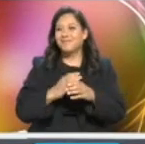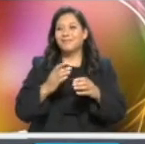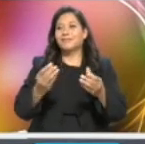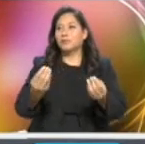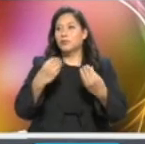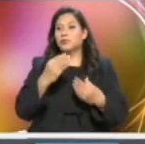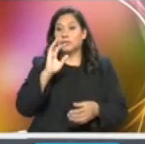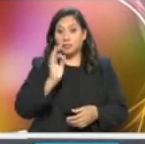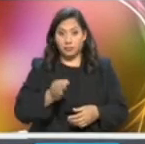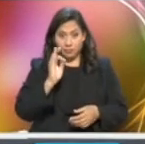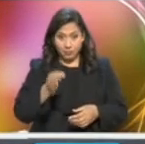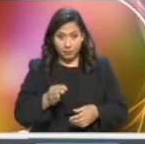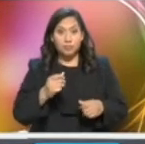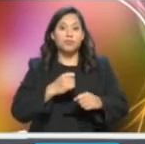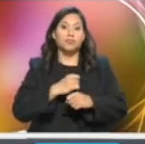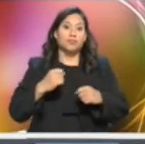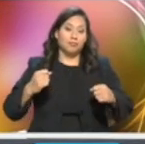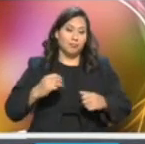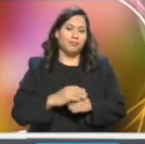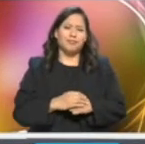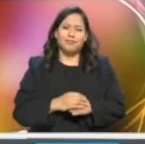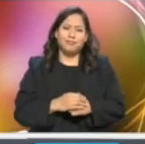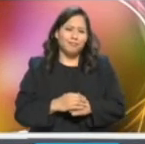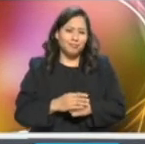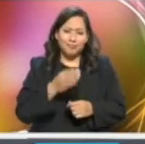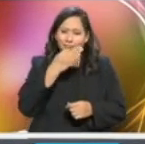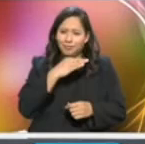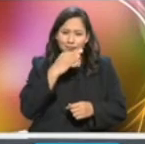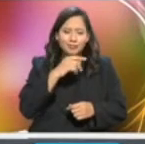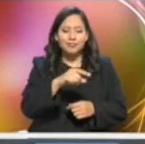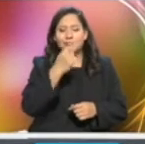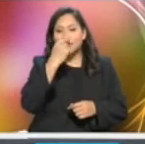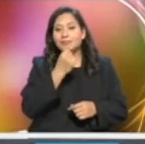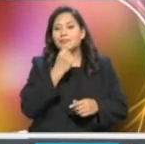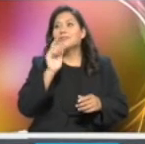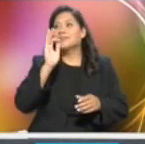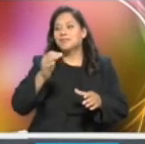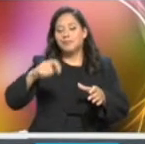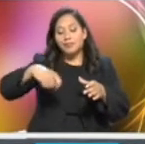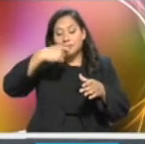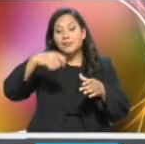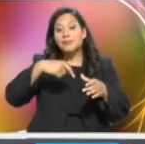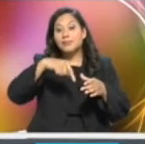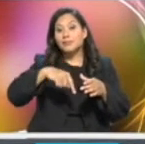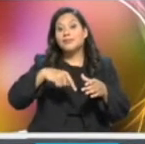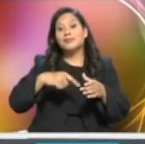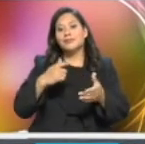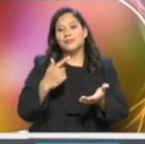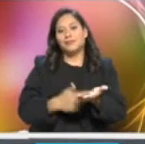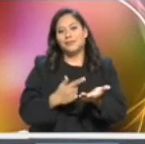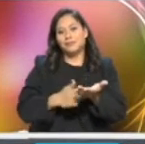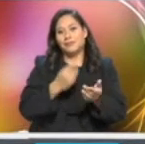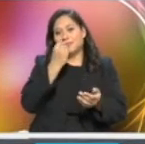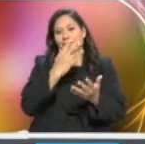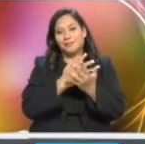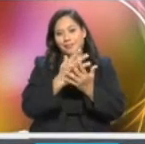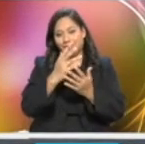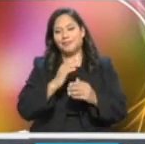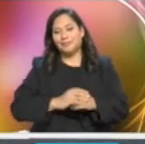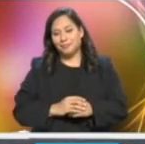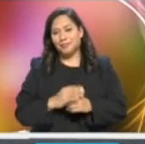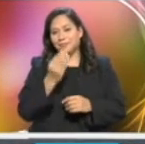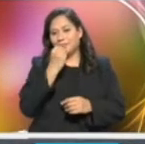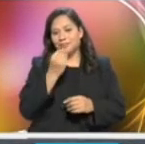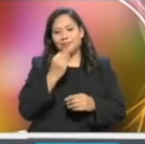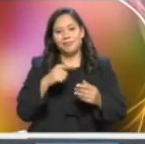de todos los cumpleaños. O si eres mamá, todas esas fiestecitas infantiles que pues lo único que nos dan es comida en exceso, ¿no? Claro, o